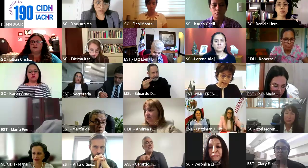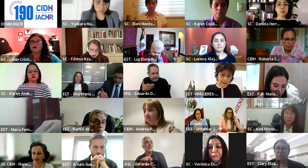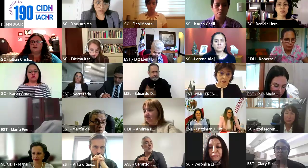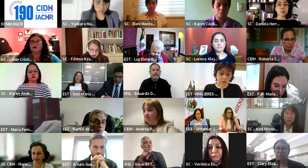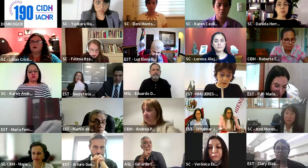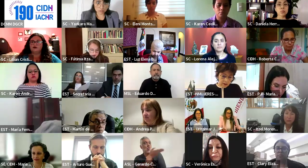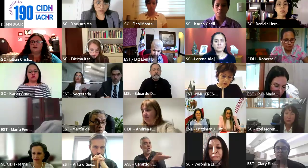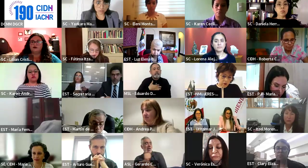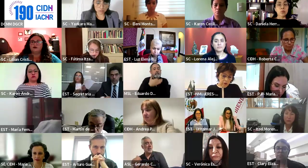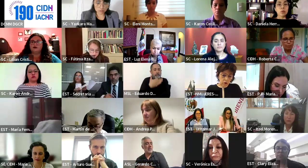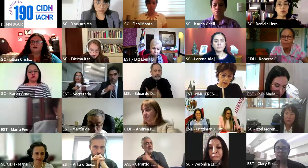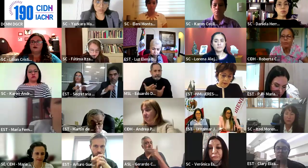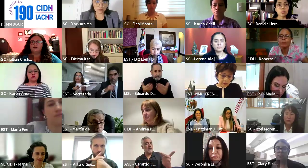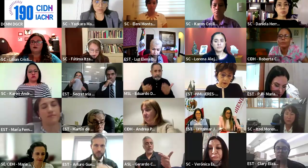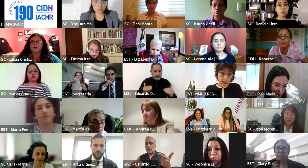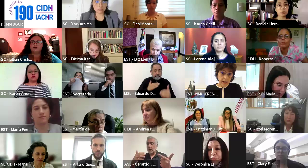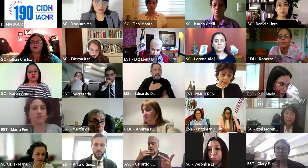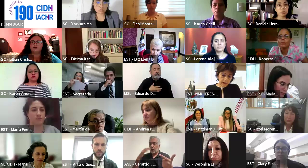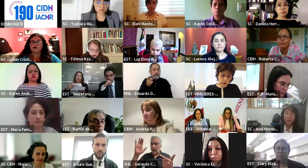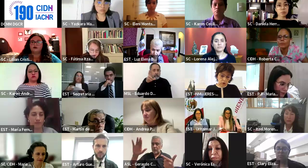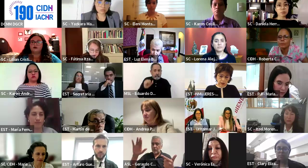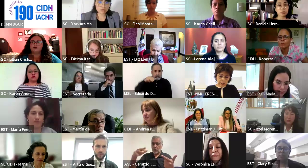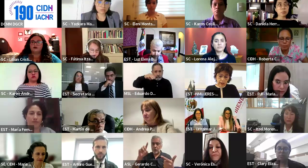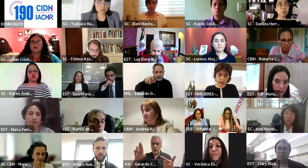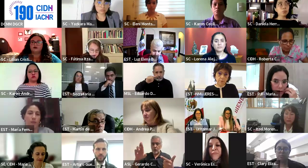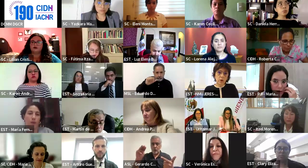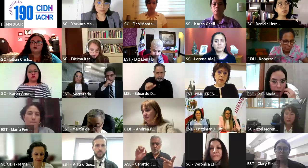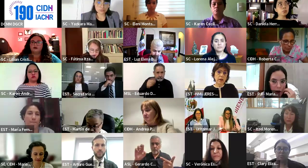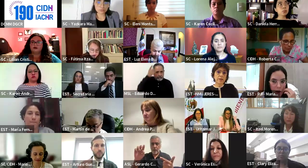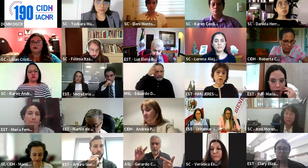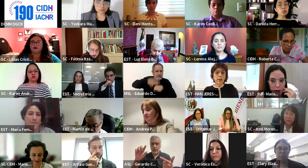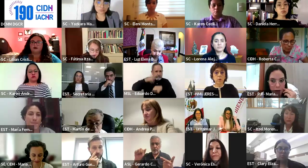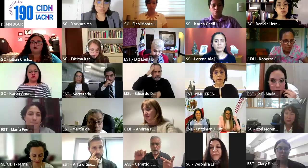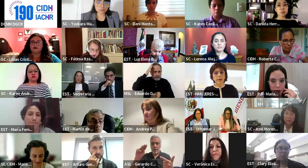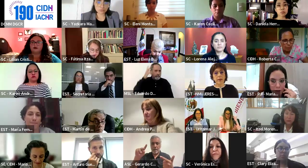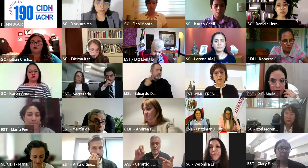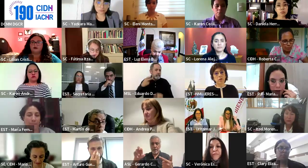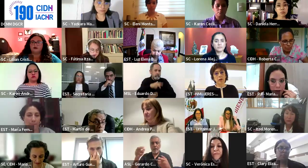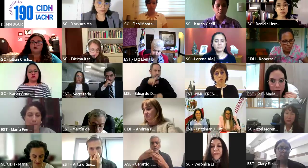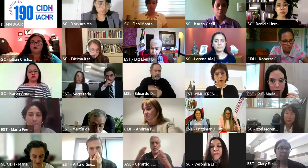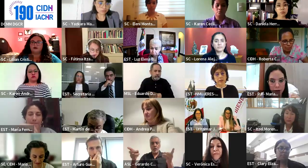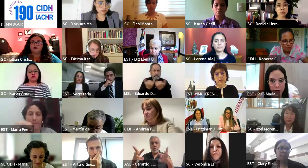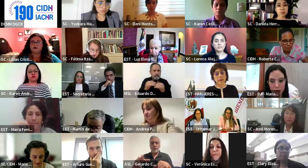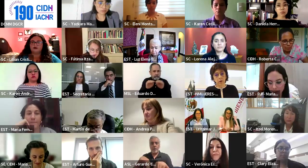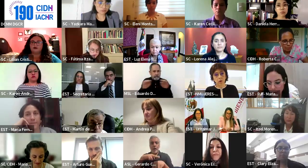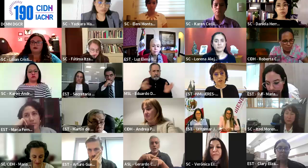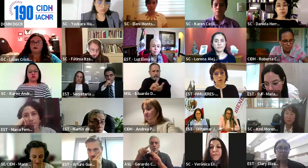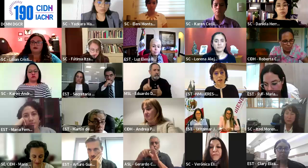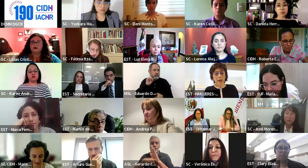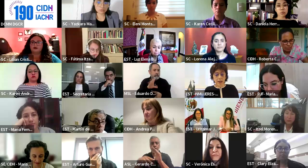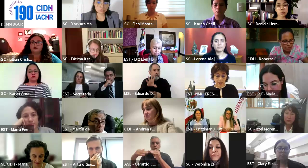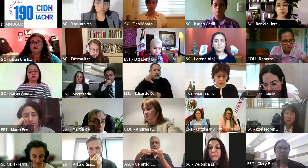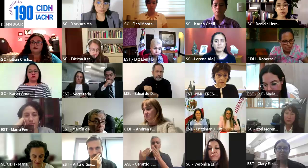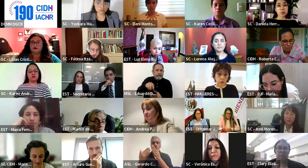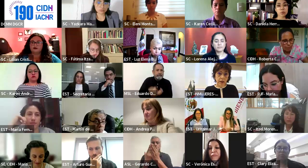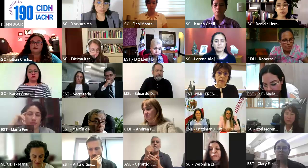Buenas tardes, soy la doctora Marta Ferreira, directora general de la Política Nacional de Igualdad y Derechos de las Mujeres del Instituto